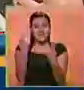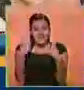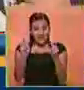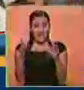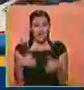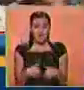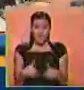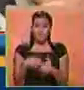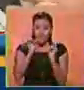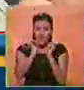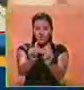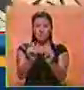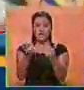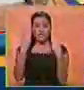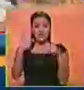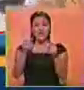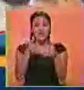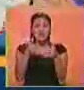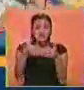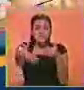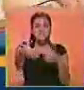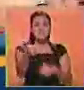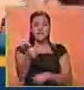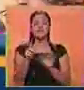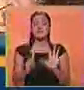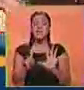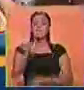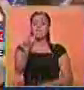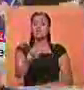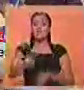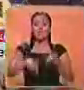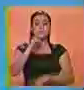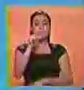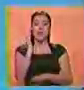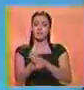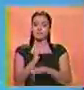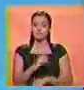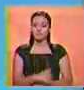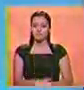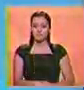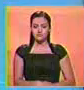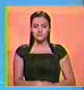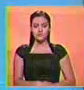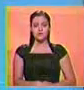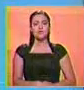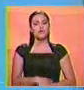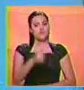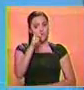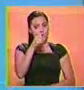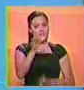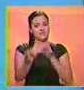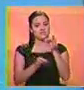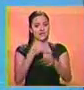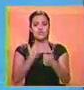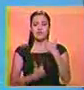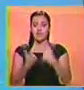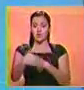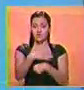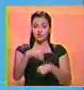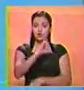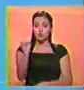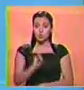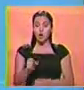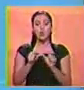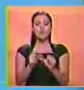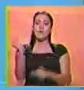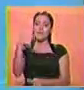incluso narcotraficantes. Los 6 narcotraficantes capturados en Maracaibo. Bueno, ese era Giancarlo Di Martino, candidato a la gobernación del Zulia.